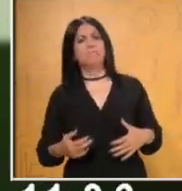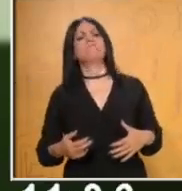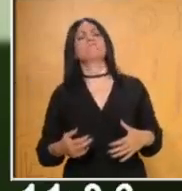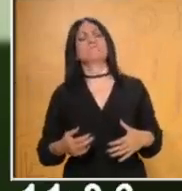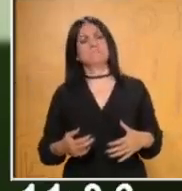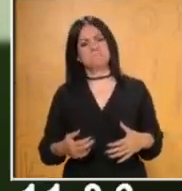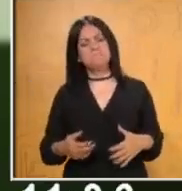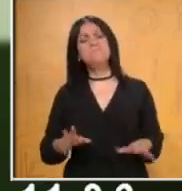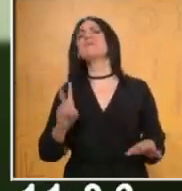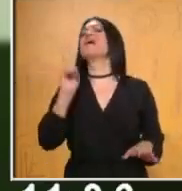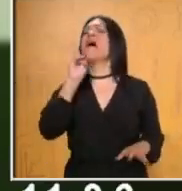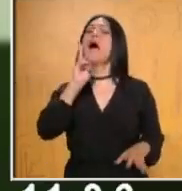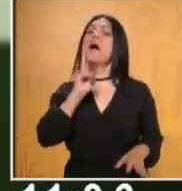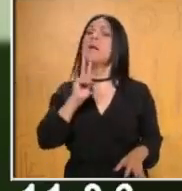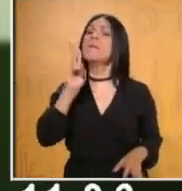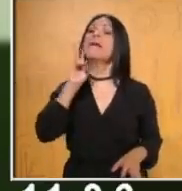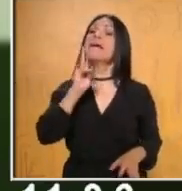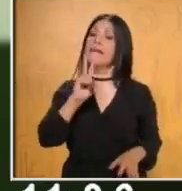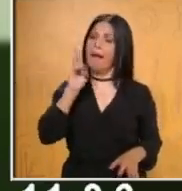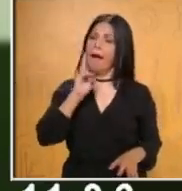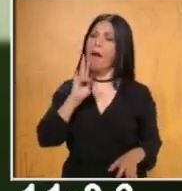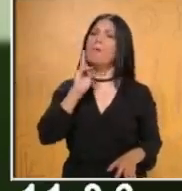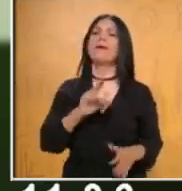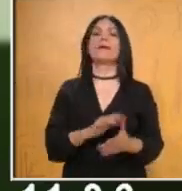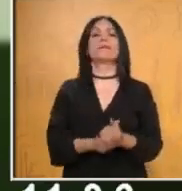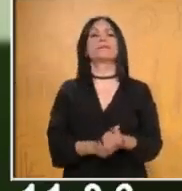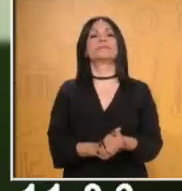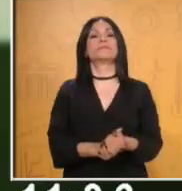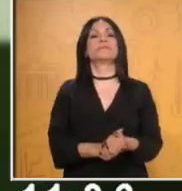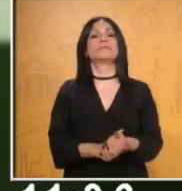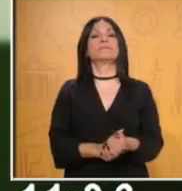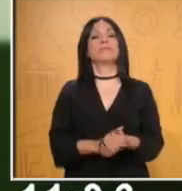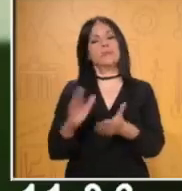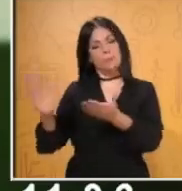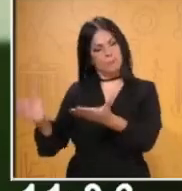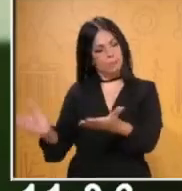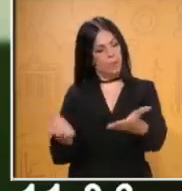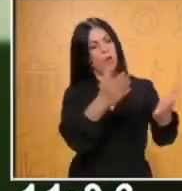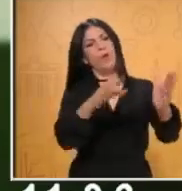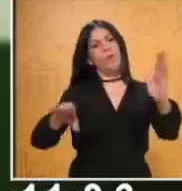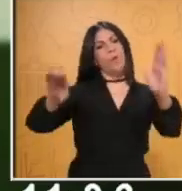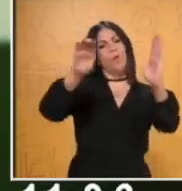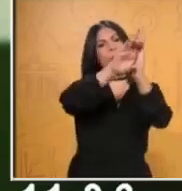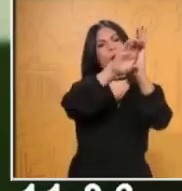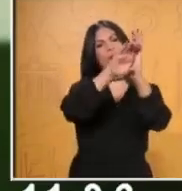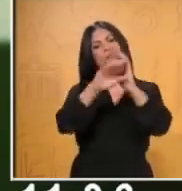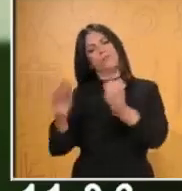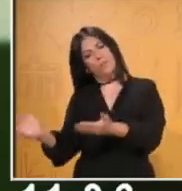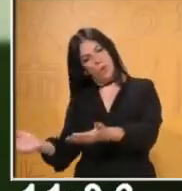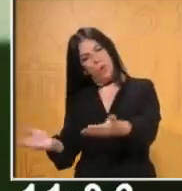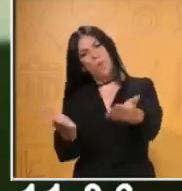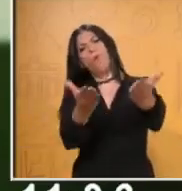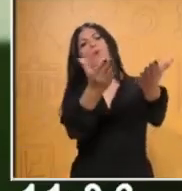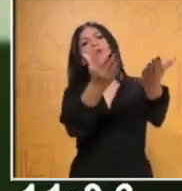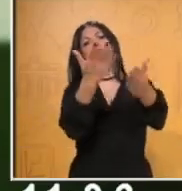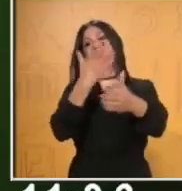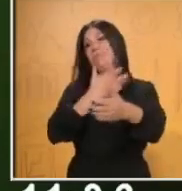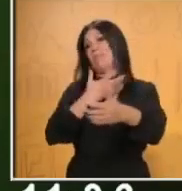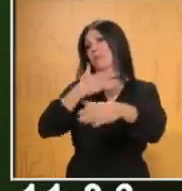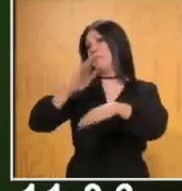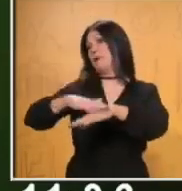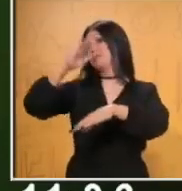si puedes hacer lo mismo en esta habitación. Y le señaló una estancia más grande y más repleta de paja que la del día anterior.